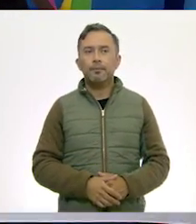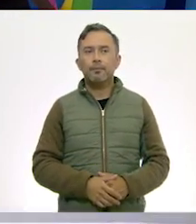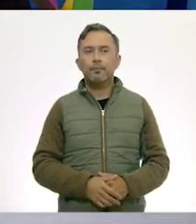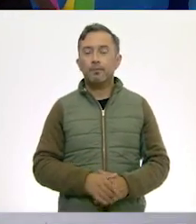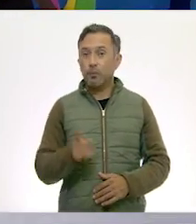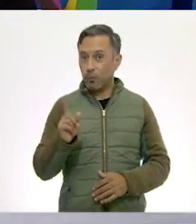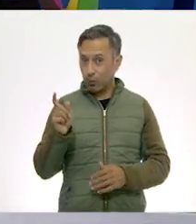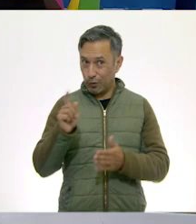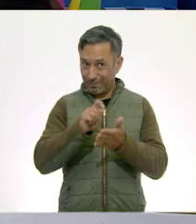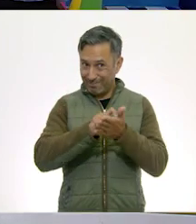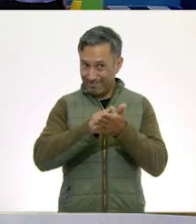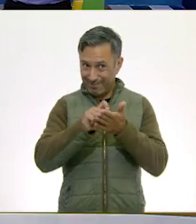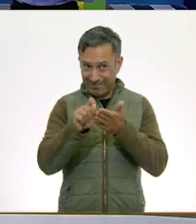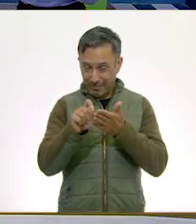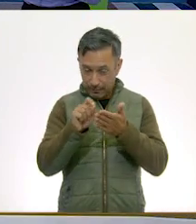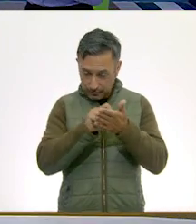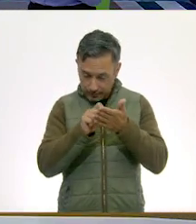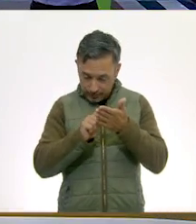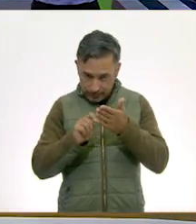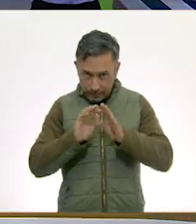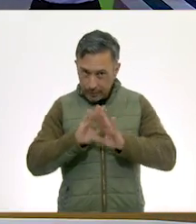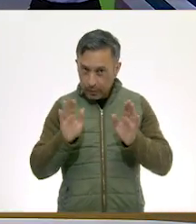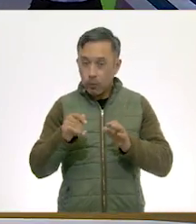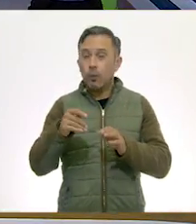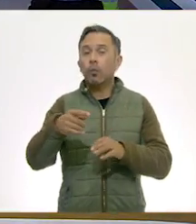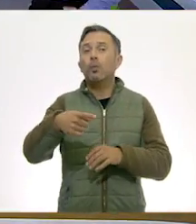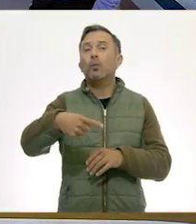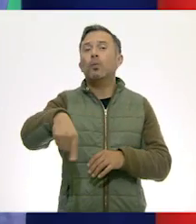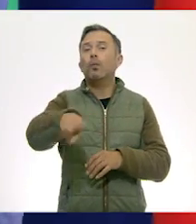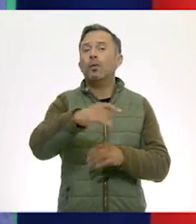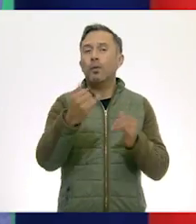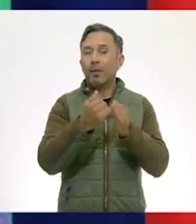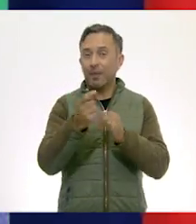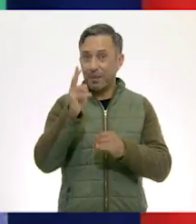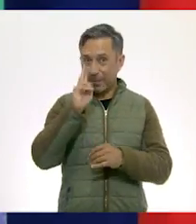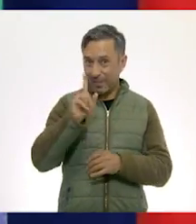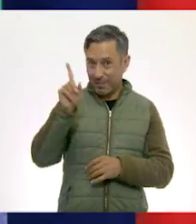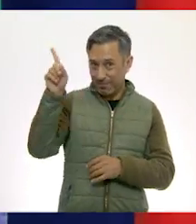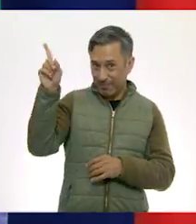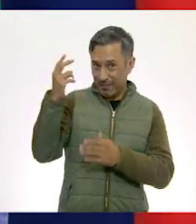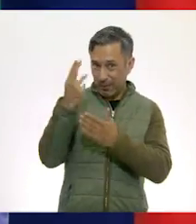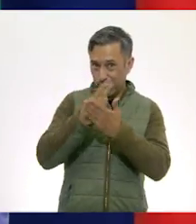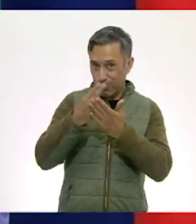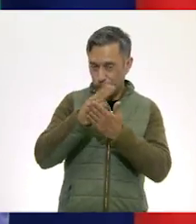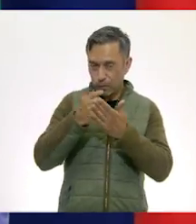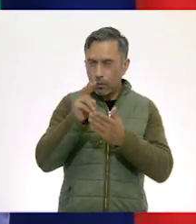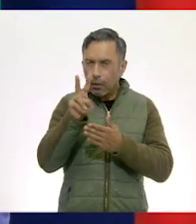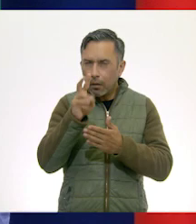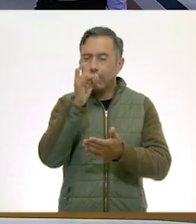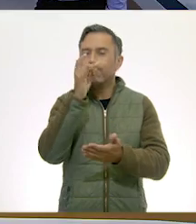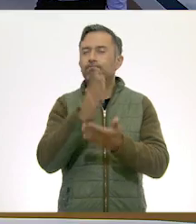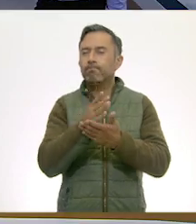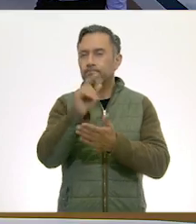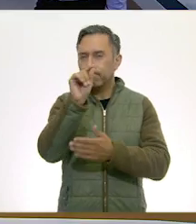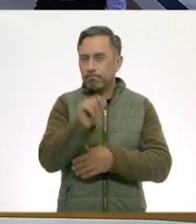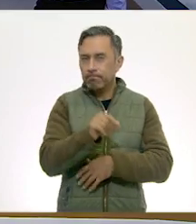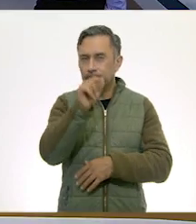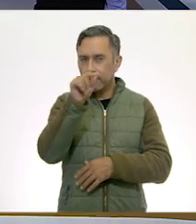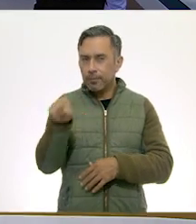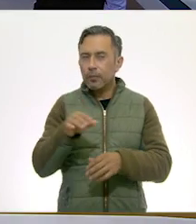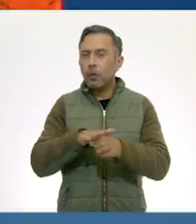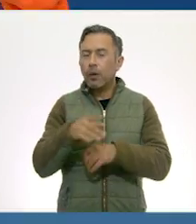marcado. Ustedes Ok. identifíquenlo también en el dibujo que apareció en pantalla. Aquí habría